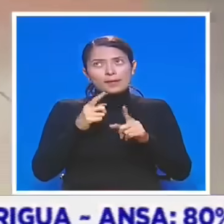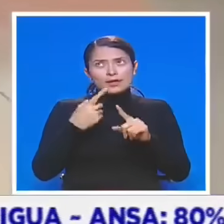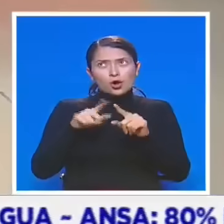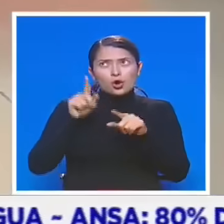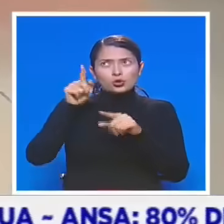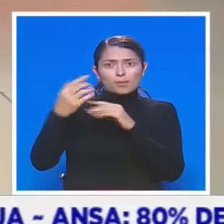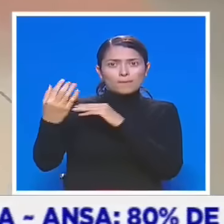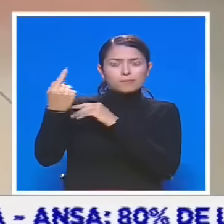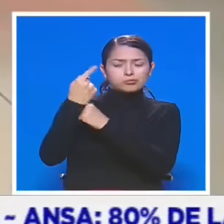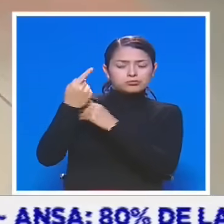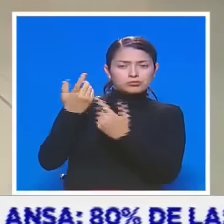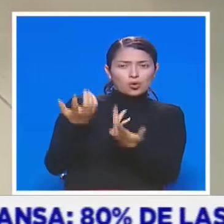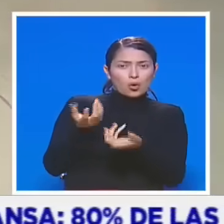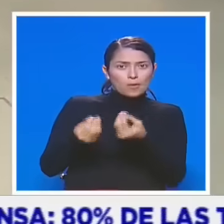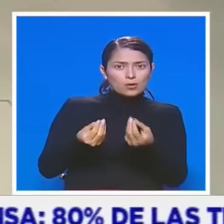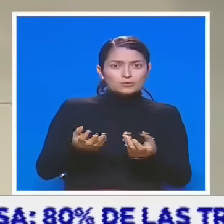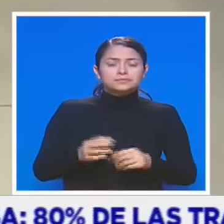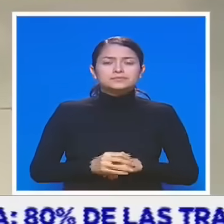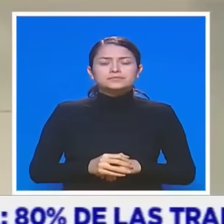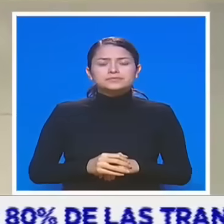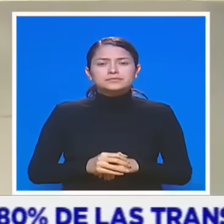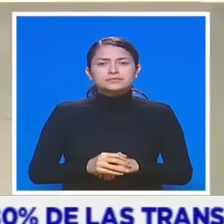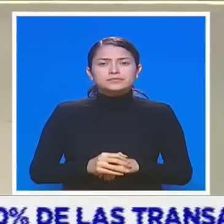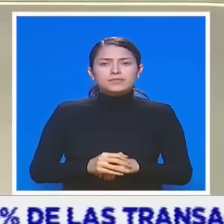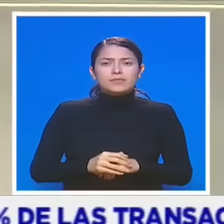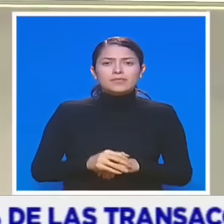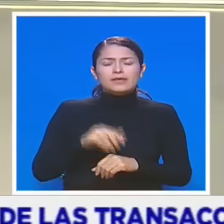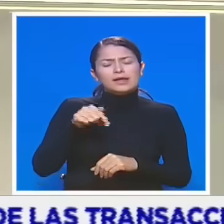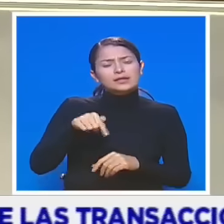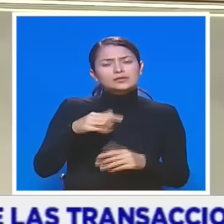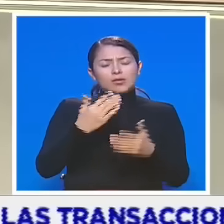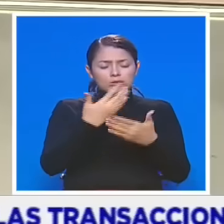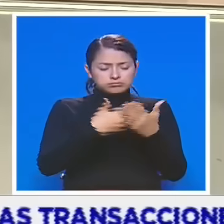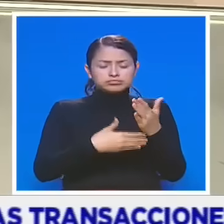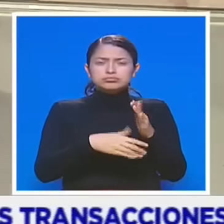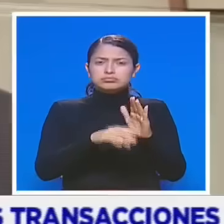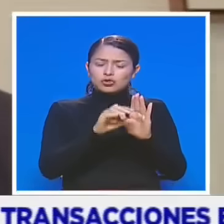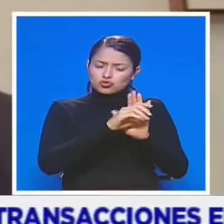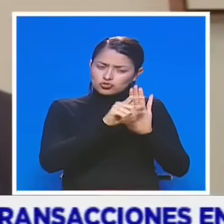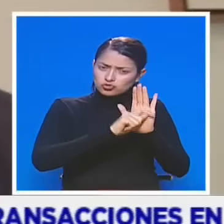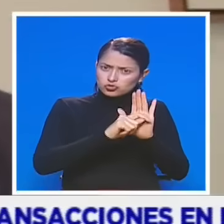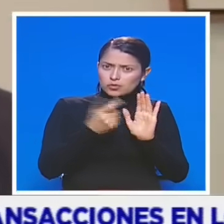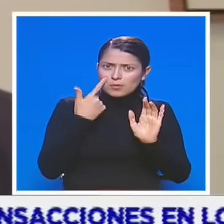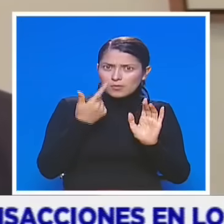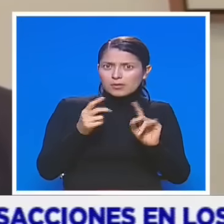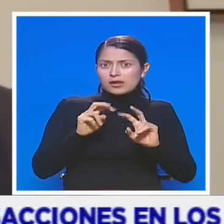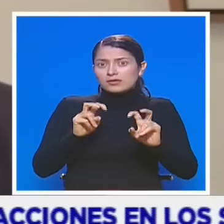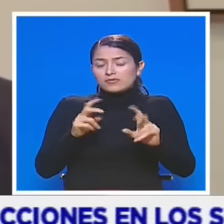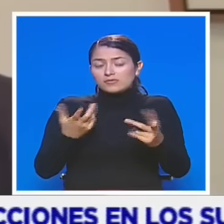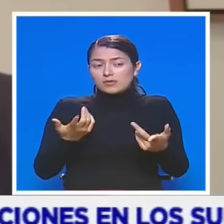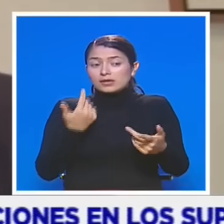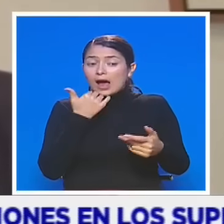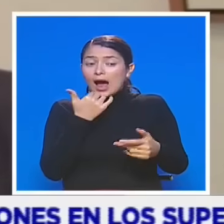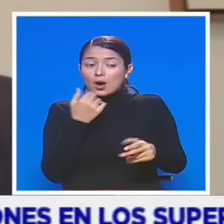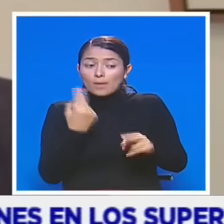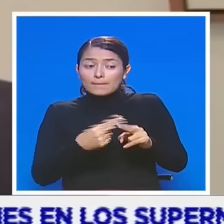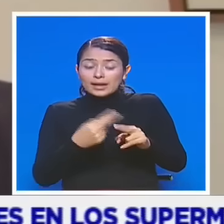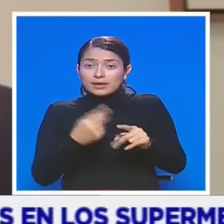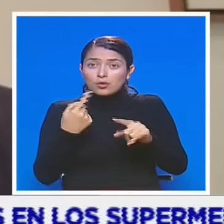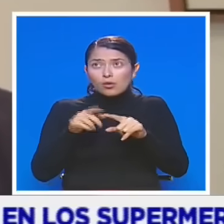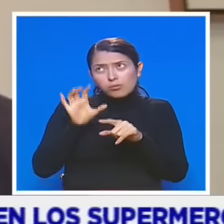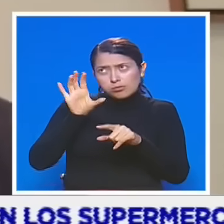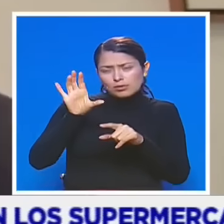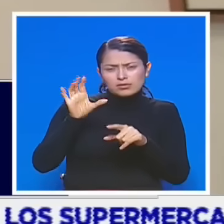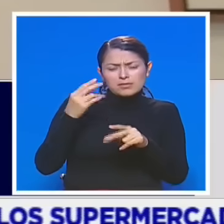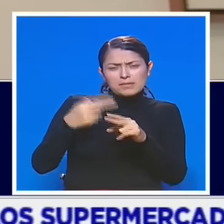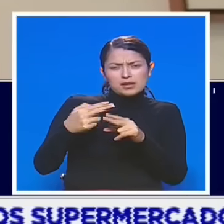escuchar. El decreto de conmoción externa está creado en la Constitución para eventos como este. O sea, el riesgo externo existe,